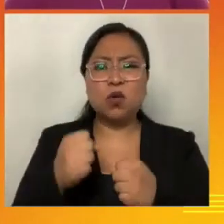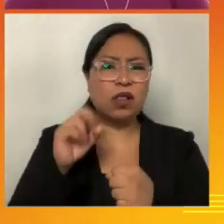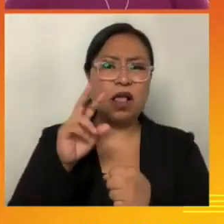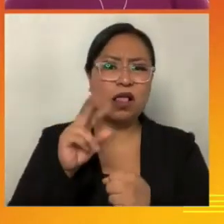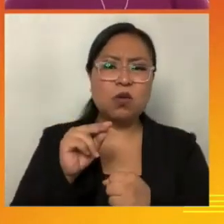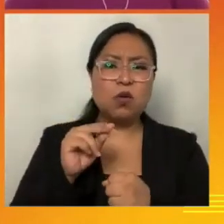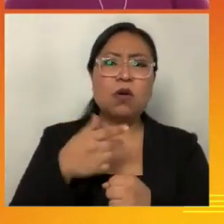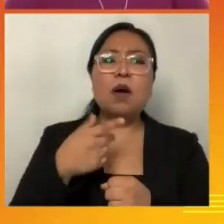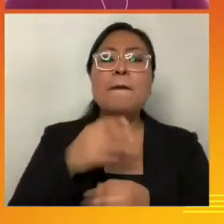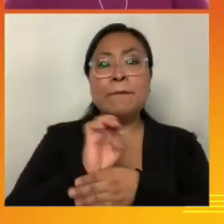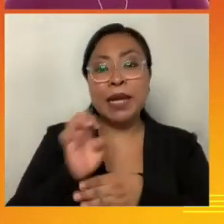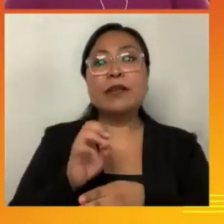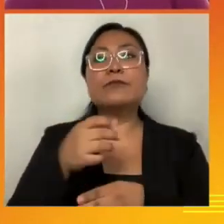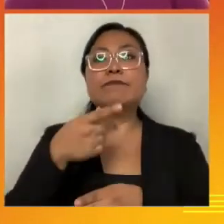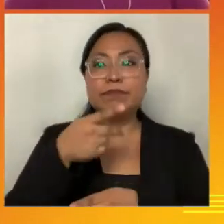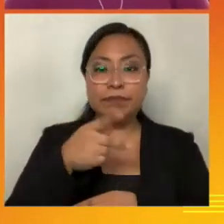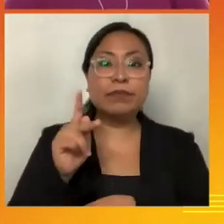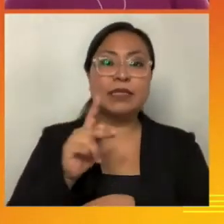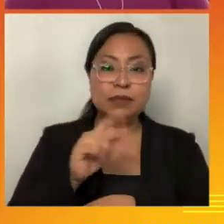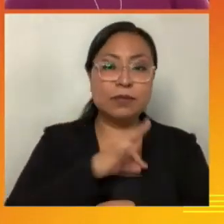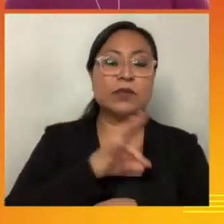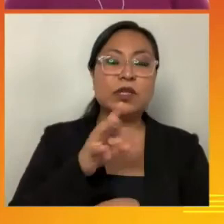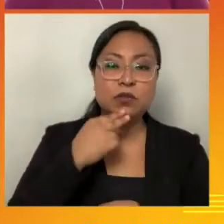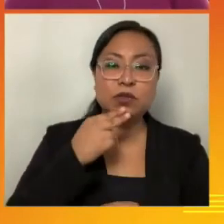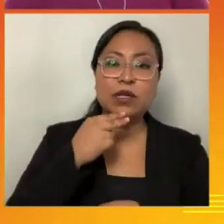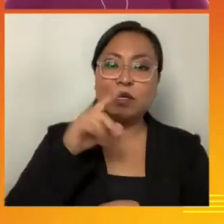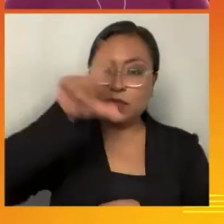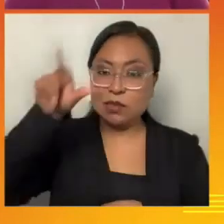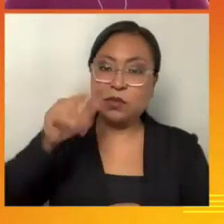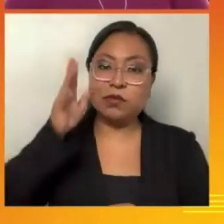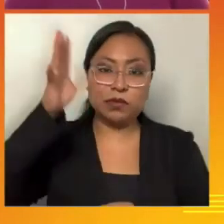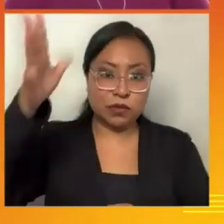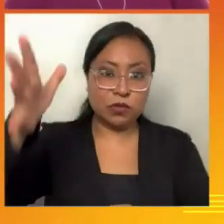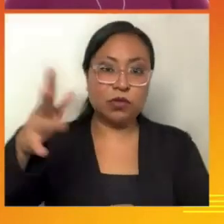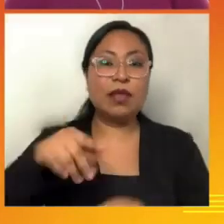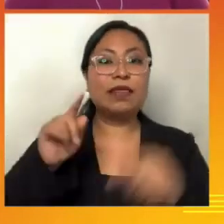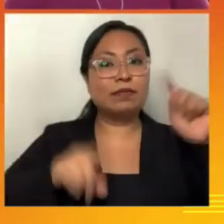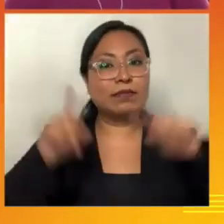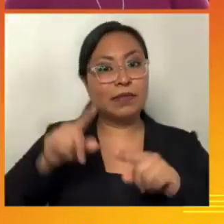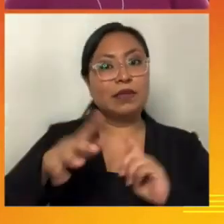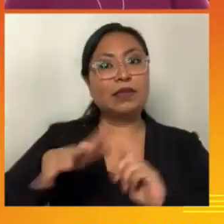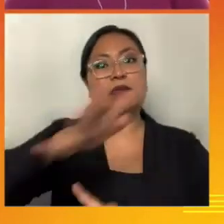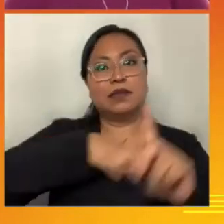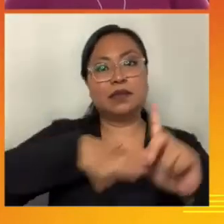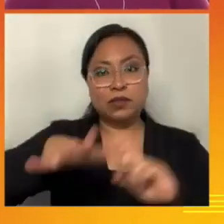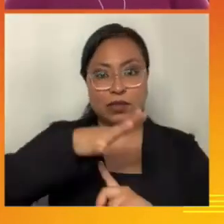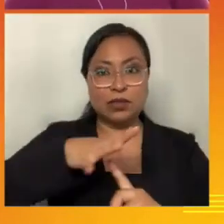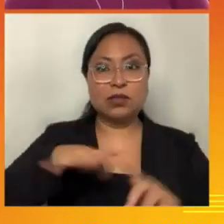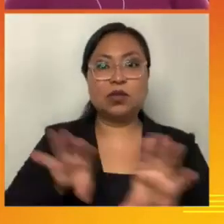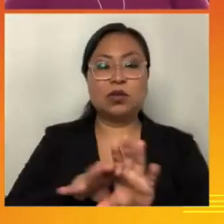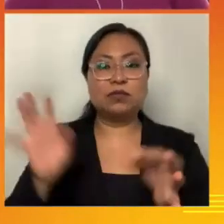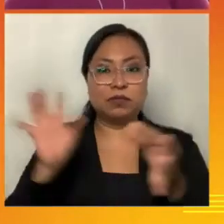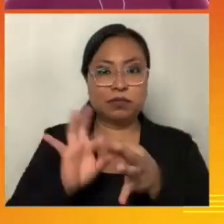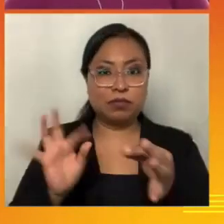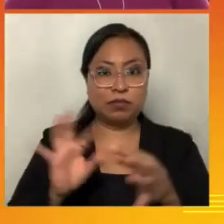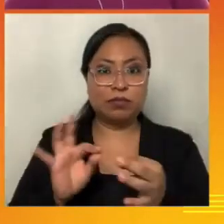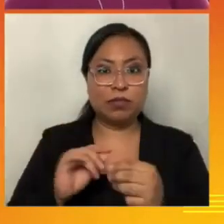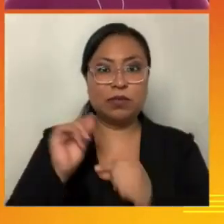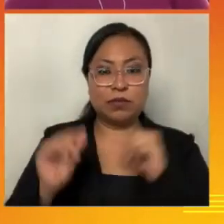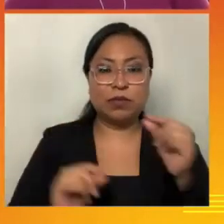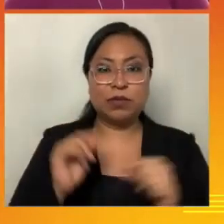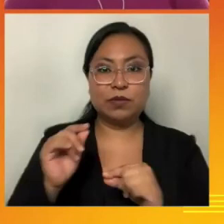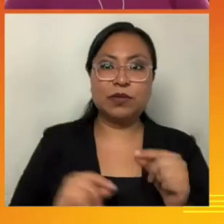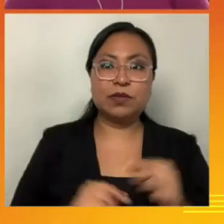plazo, pero que poco a poco el contexto nos irá diciendo que pues es necesario